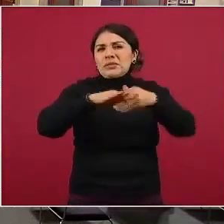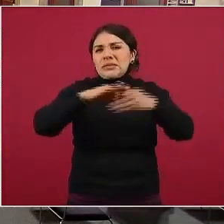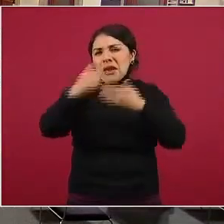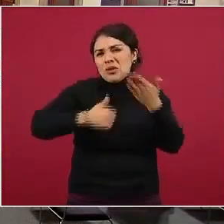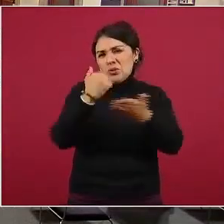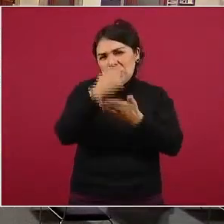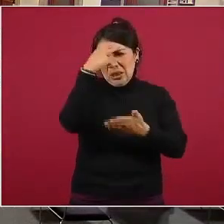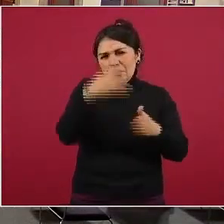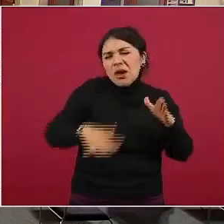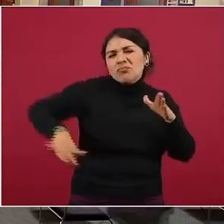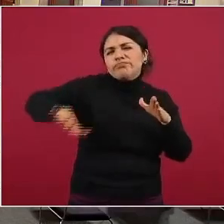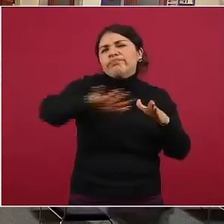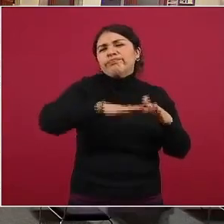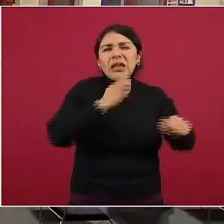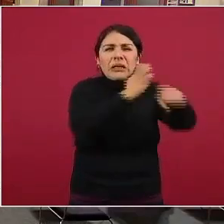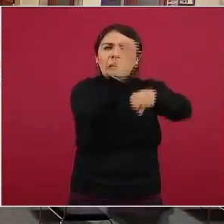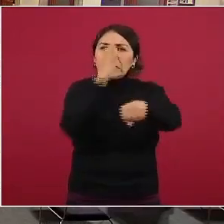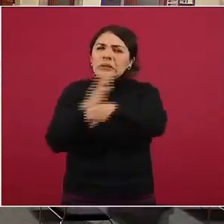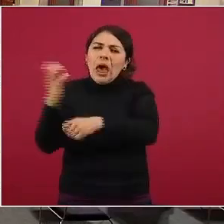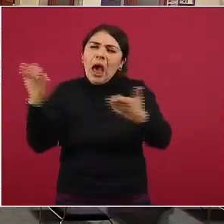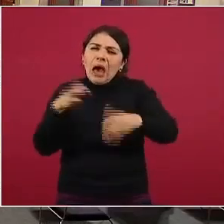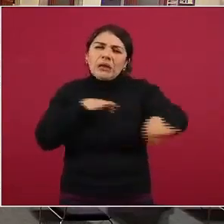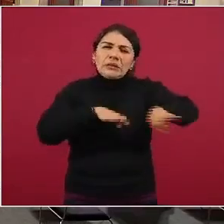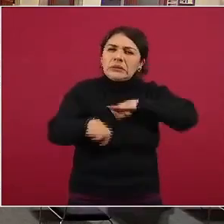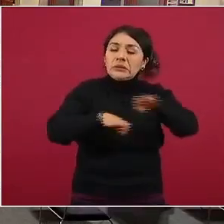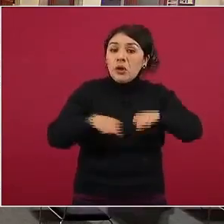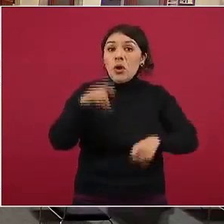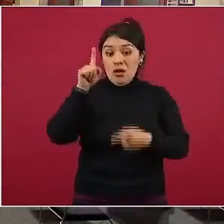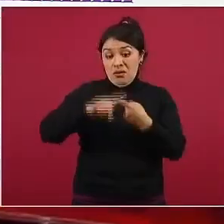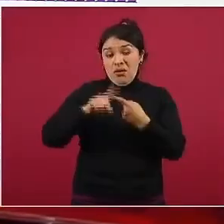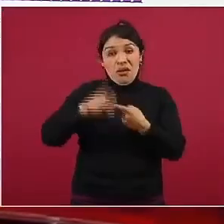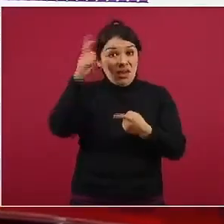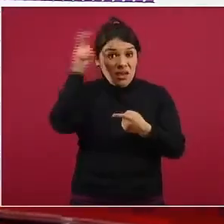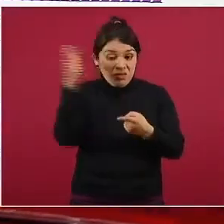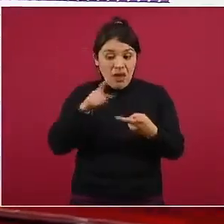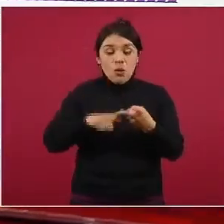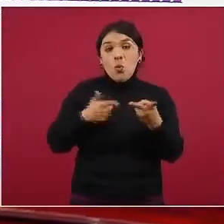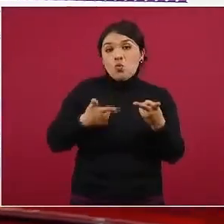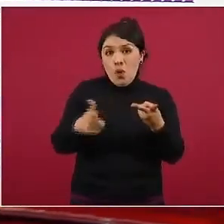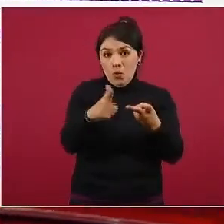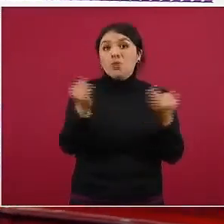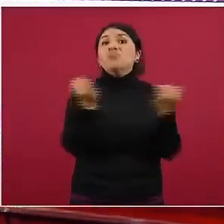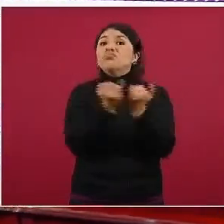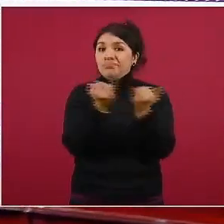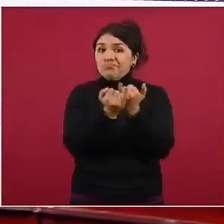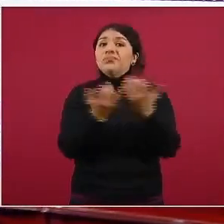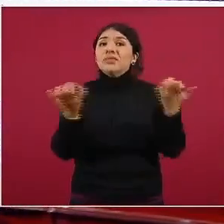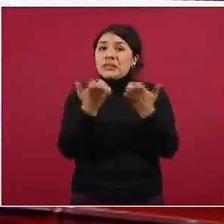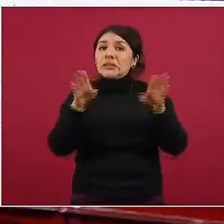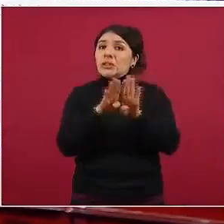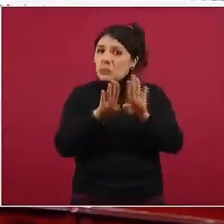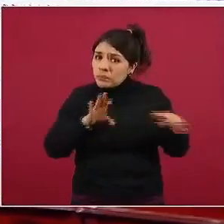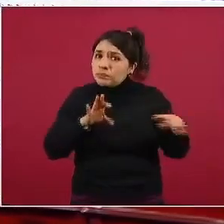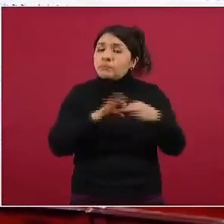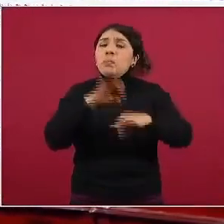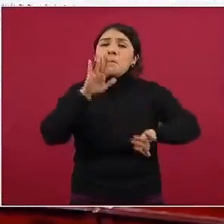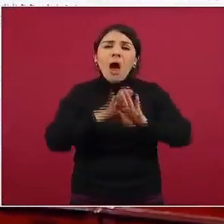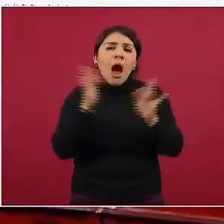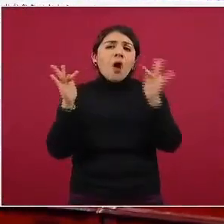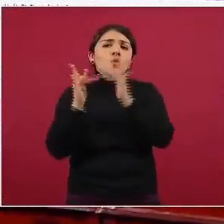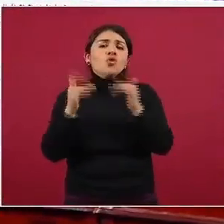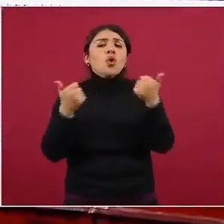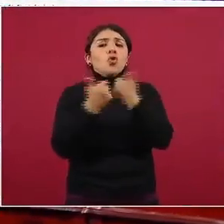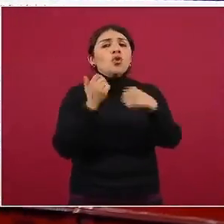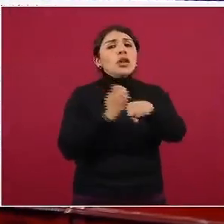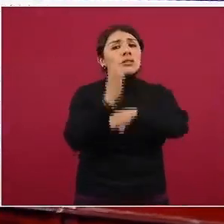a la Ciudad de México, en donde además de Hidalgo, Guanajuato, también está en un estrecho contacto con el